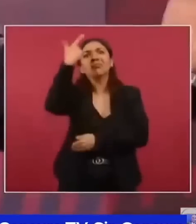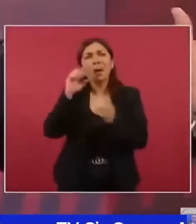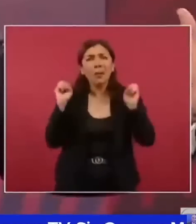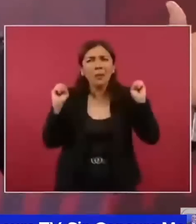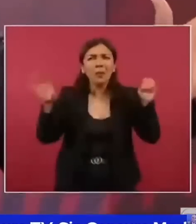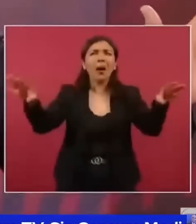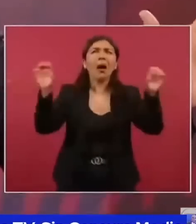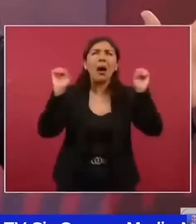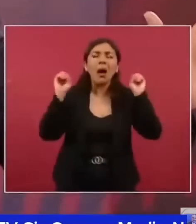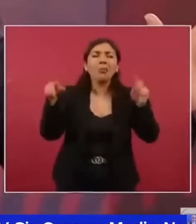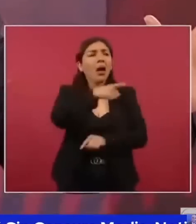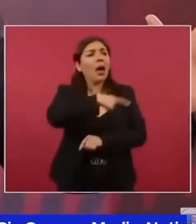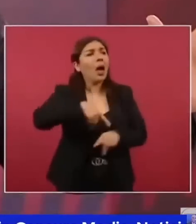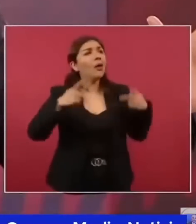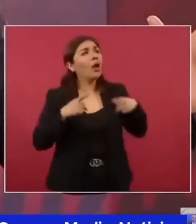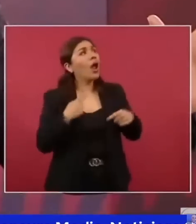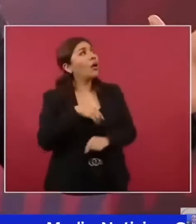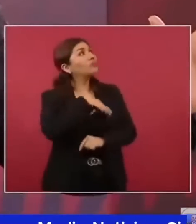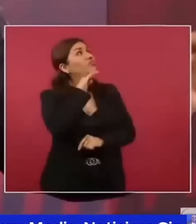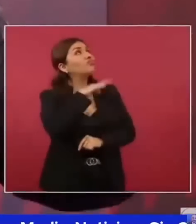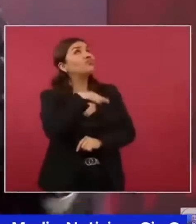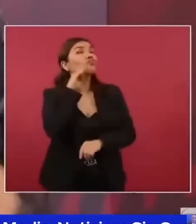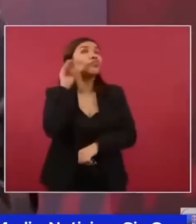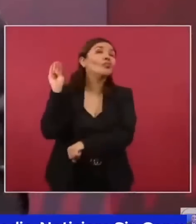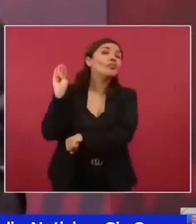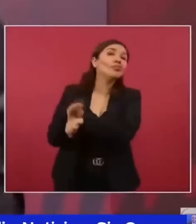y nadie actuaba.